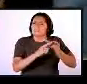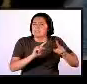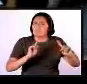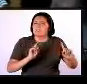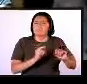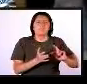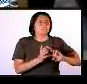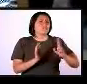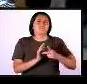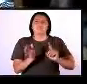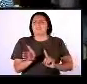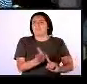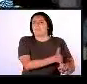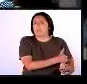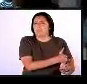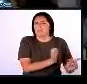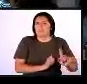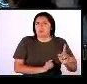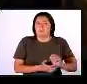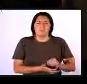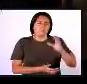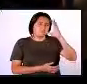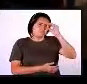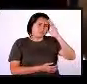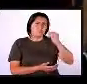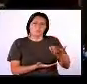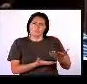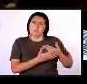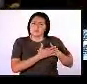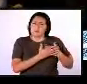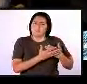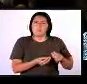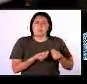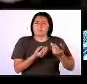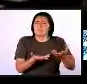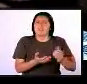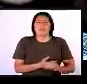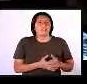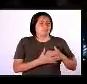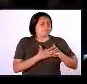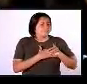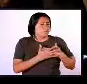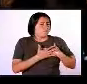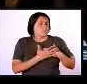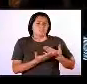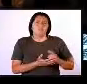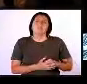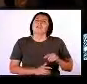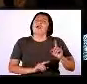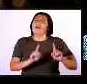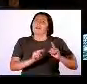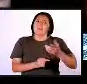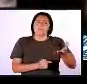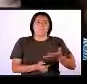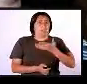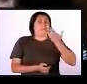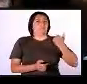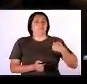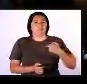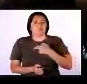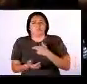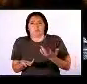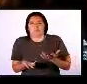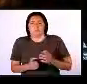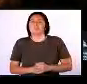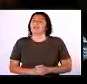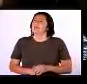no significa tener que ser marginado, ¿no? Son chicos con mucho amor para entregar, con mucha pasión, y que muchas veces hacen las cosas